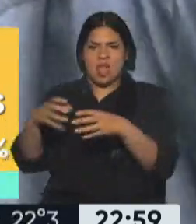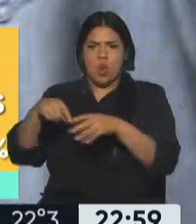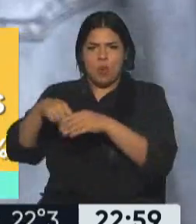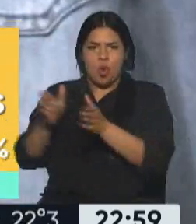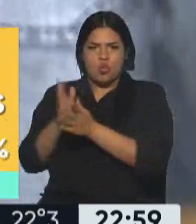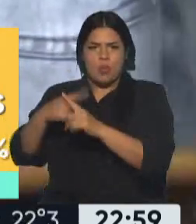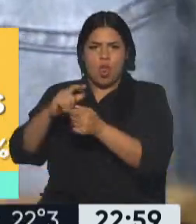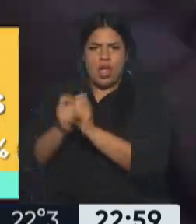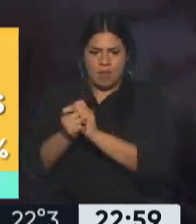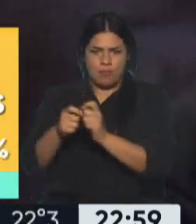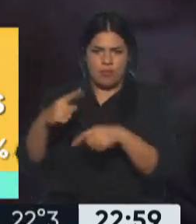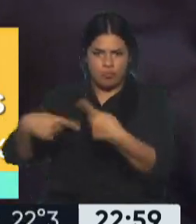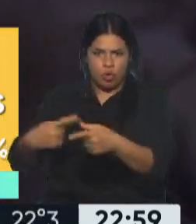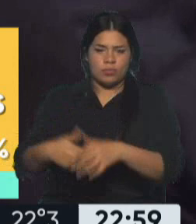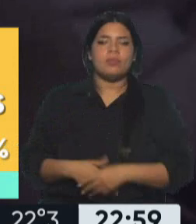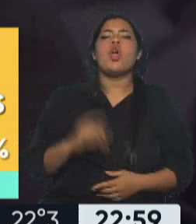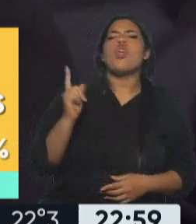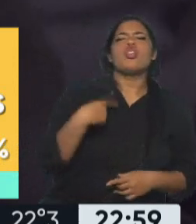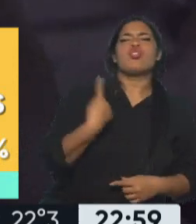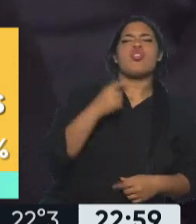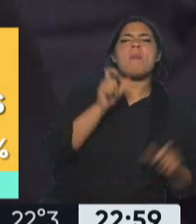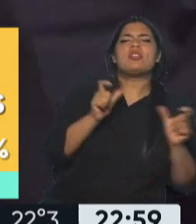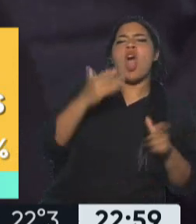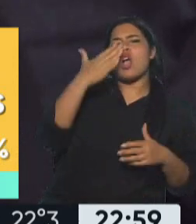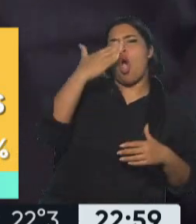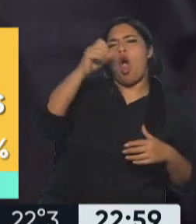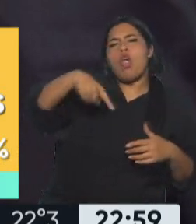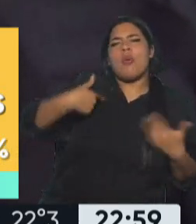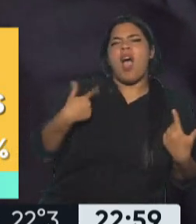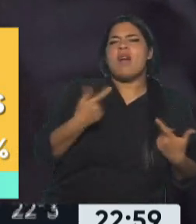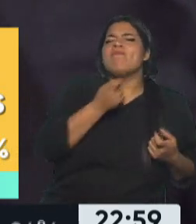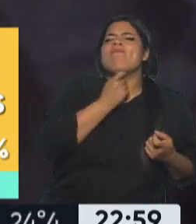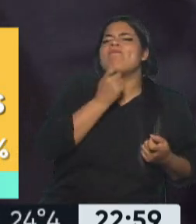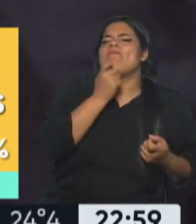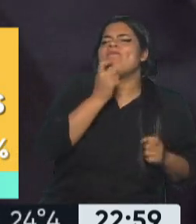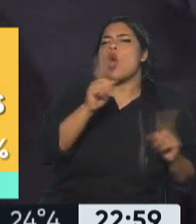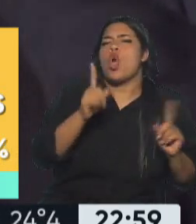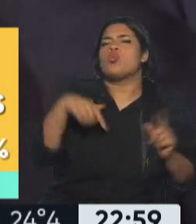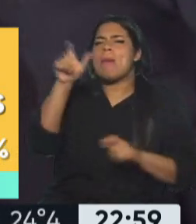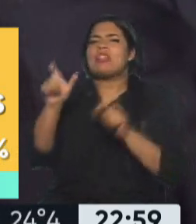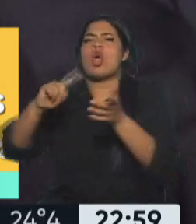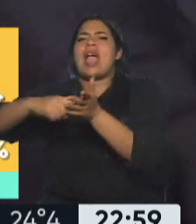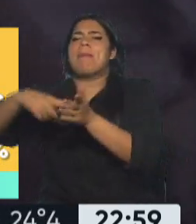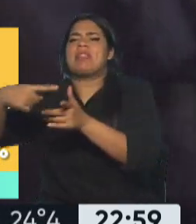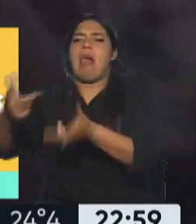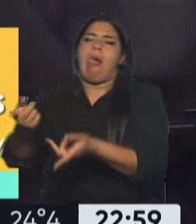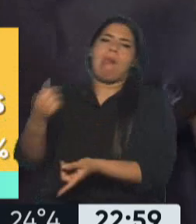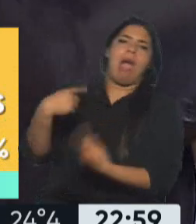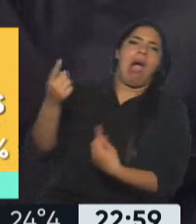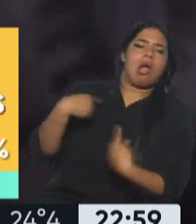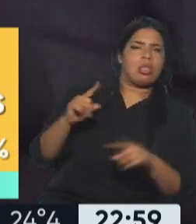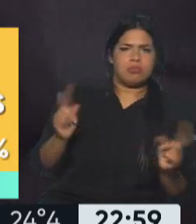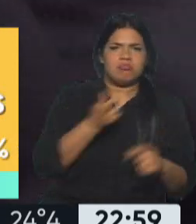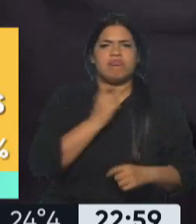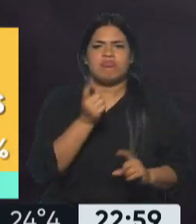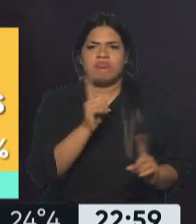Los cordobeses somos jodidos. No nos gusta que nos digan. No nos gusta que nos digan los porteños lo que tenemos que hacer. No nos gusta que vengan, nos impongan, nos